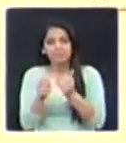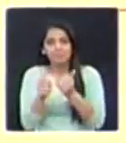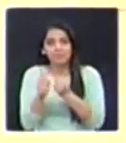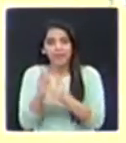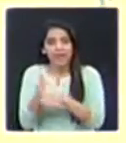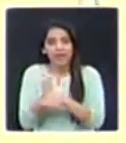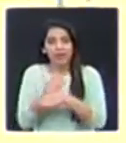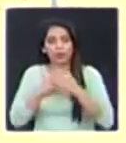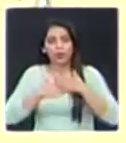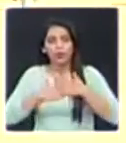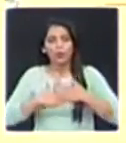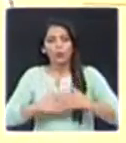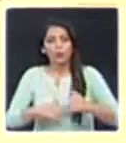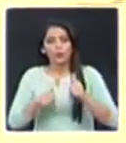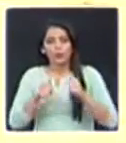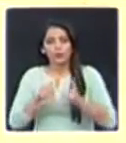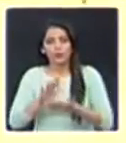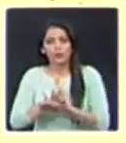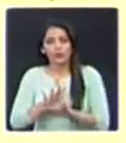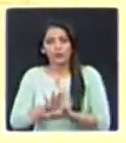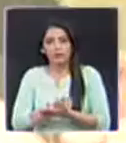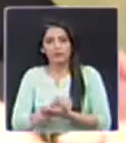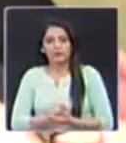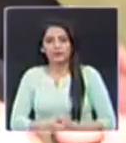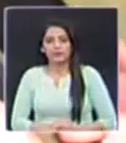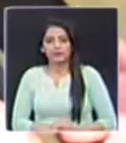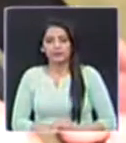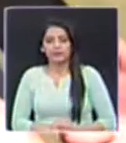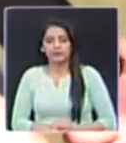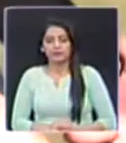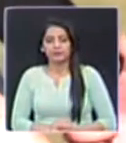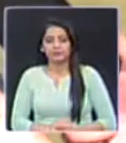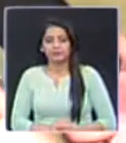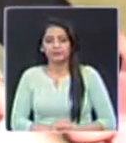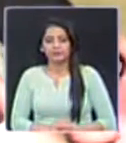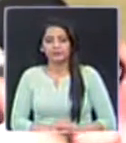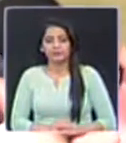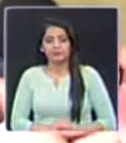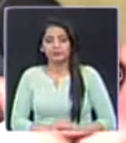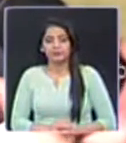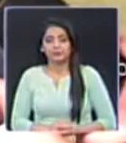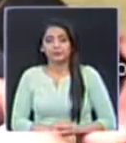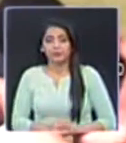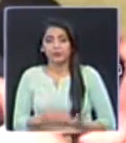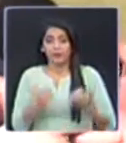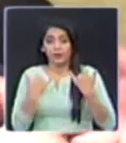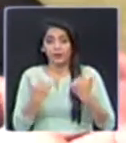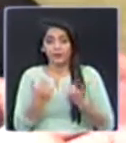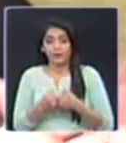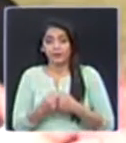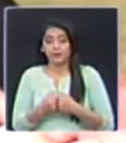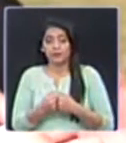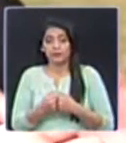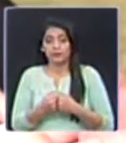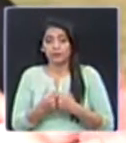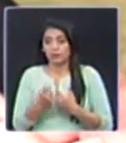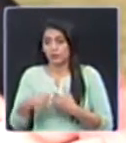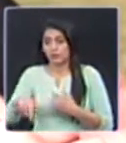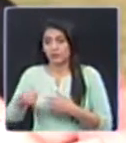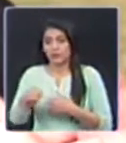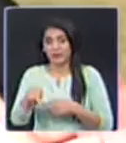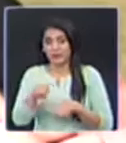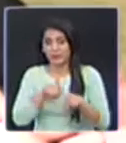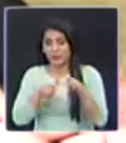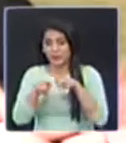por tener a varios jugadores con la selección ecuatoriana. Y en consideración tratar de que el jugador no pierda la actitud